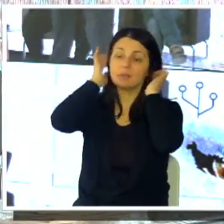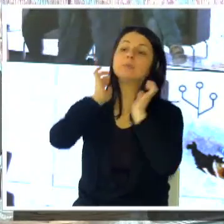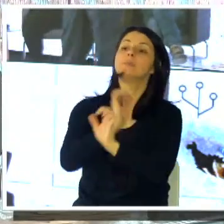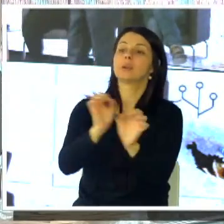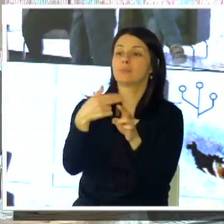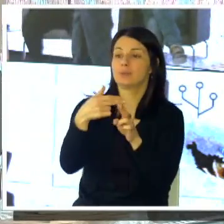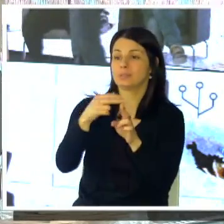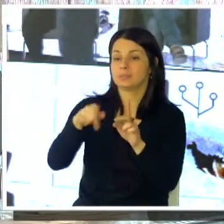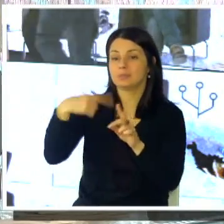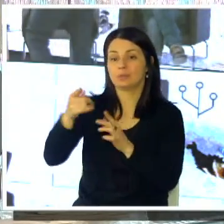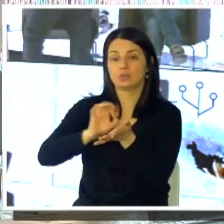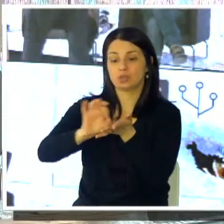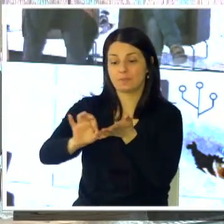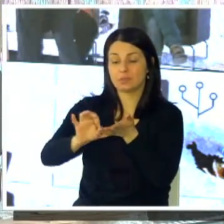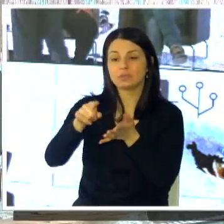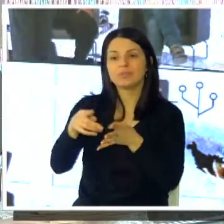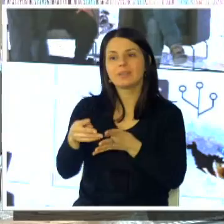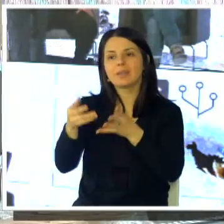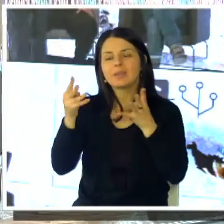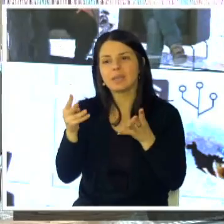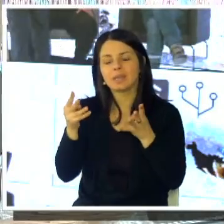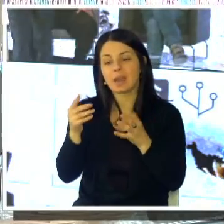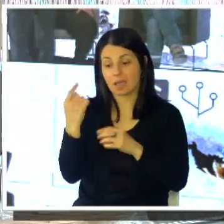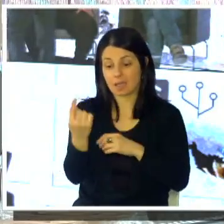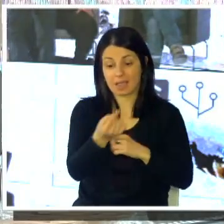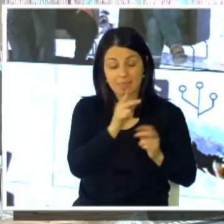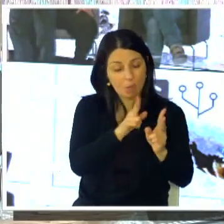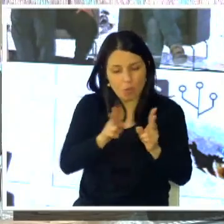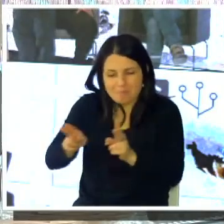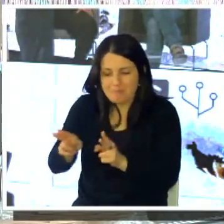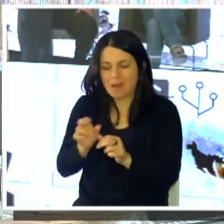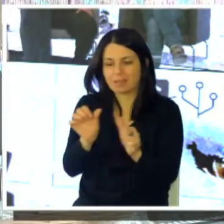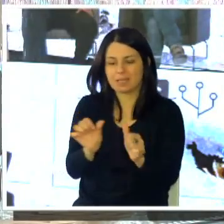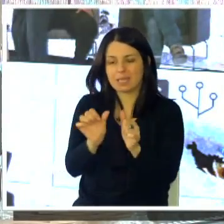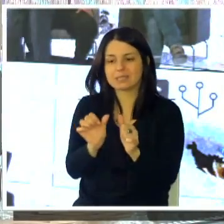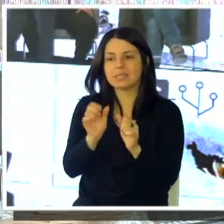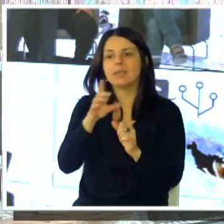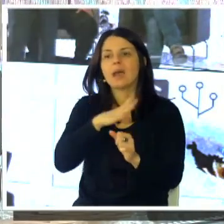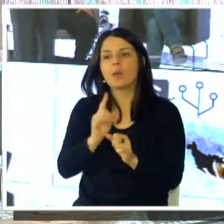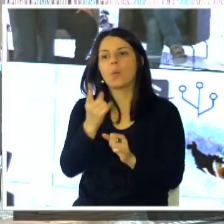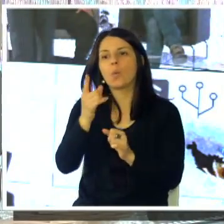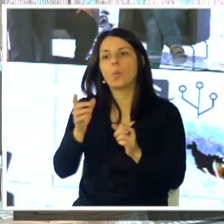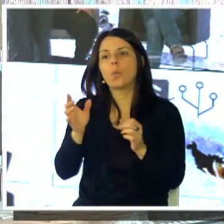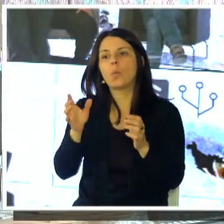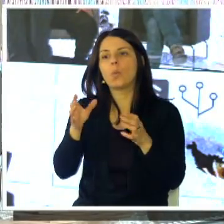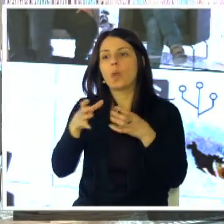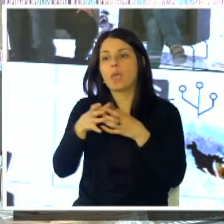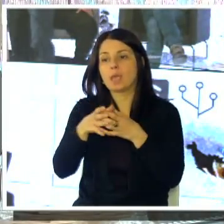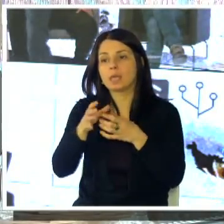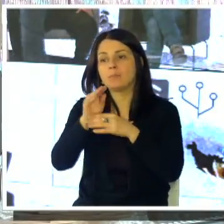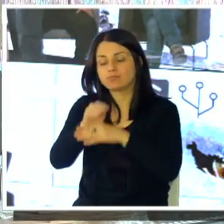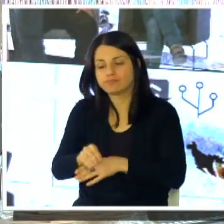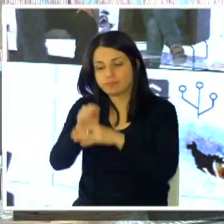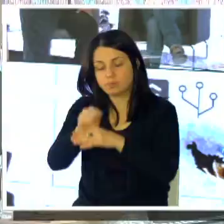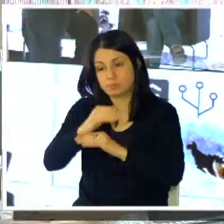demás servicios y generalmente cada uno de esos componentes va a tener un equipo que es el que lo mantenga y lo